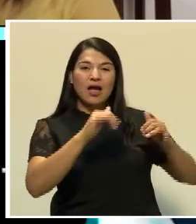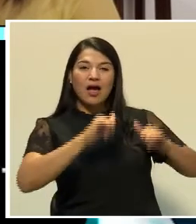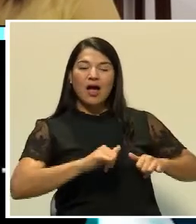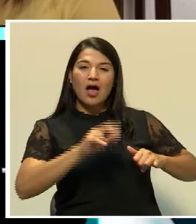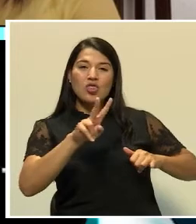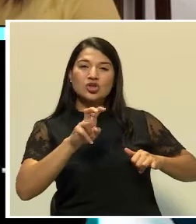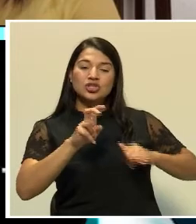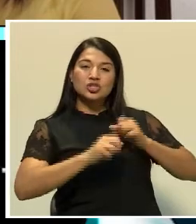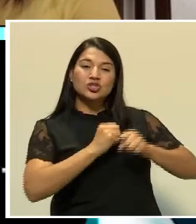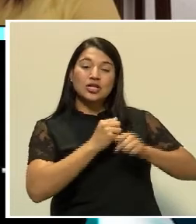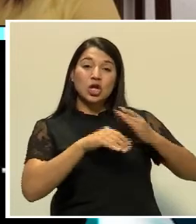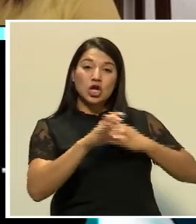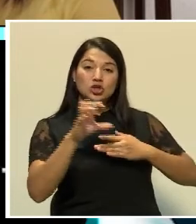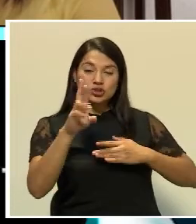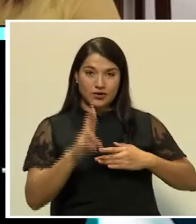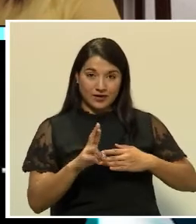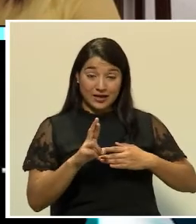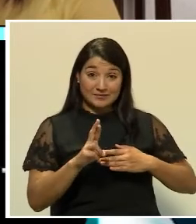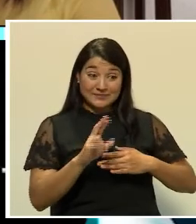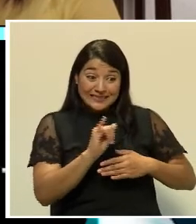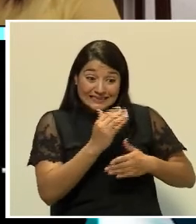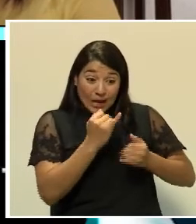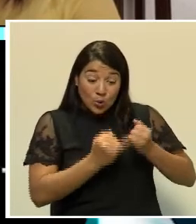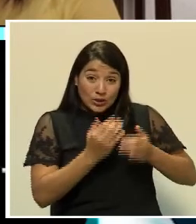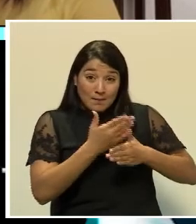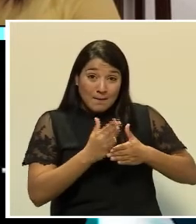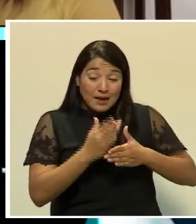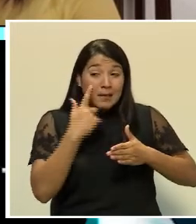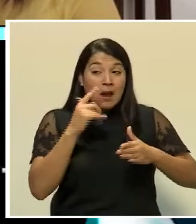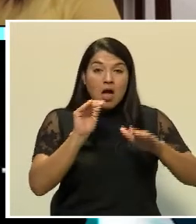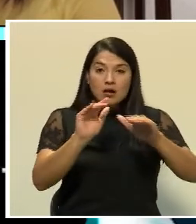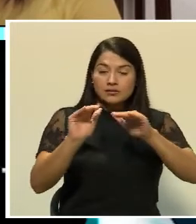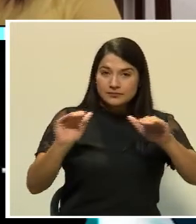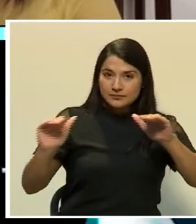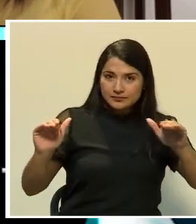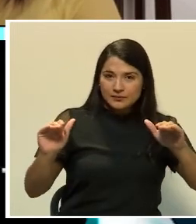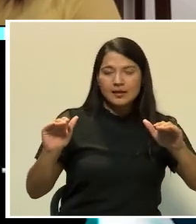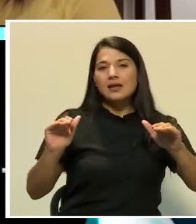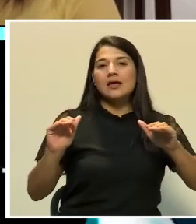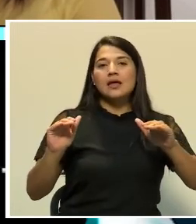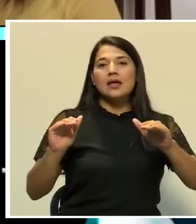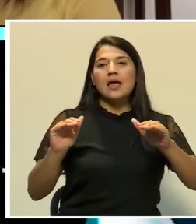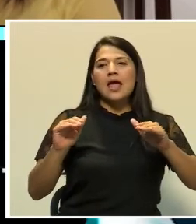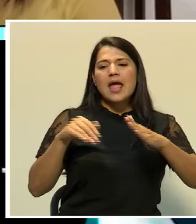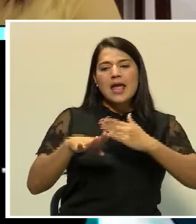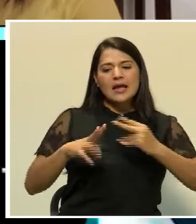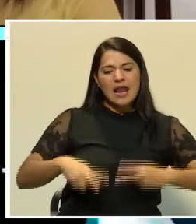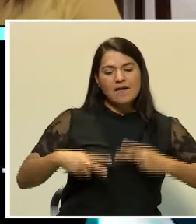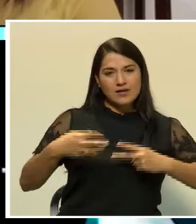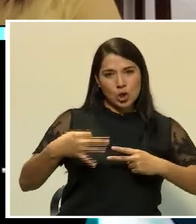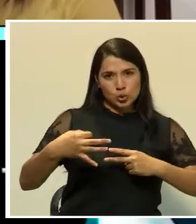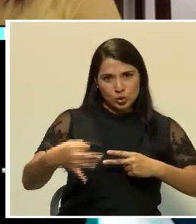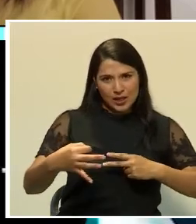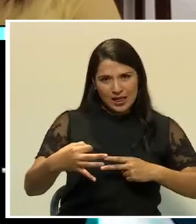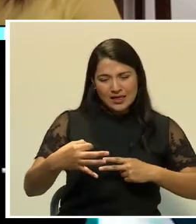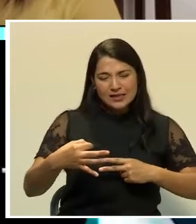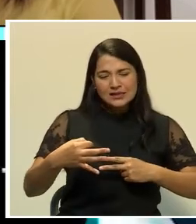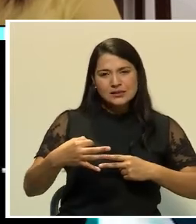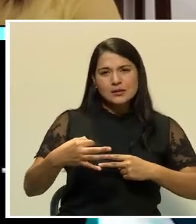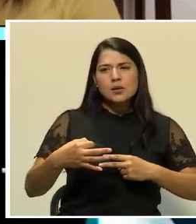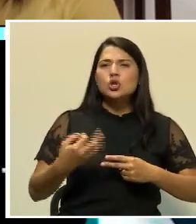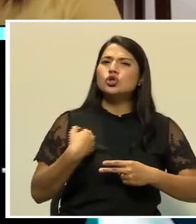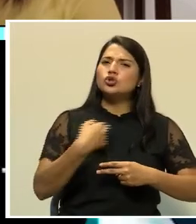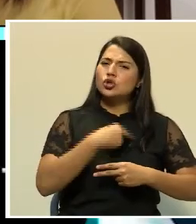años en Costa Rica. Así que sirva para llamado de atención en el gesto cotidiano, tengámoslo en